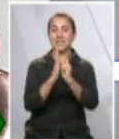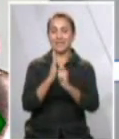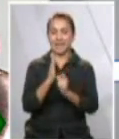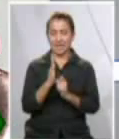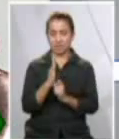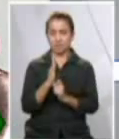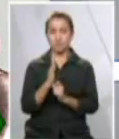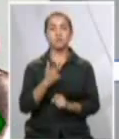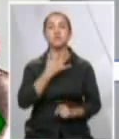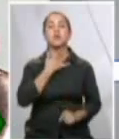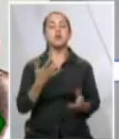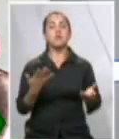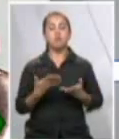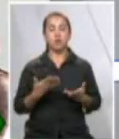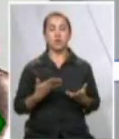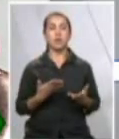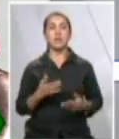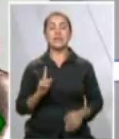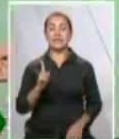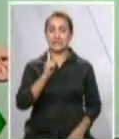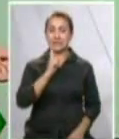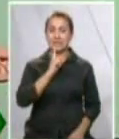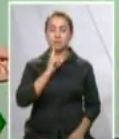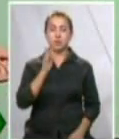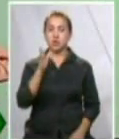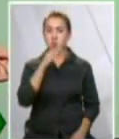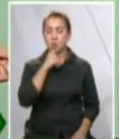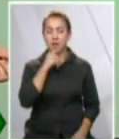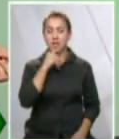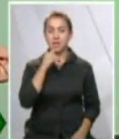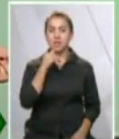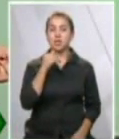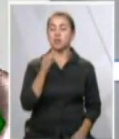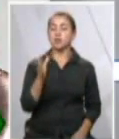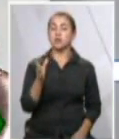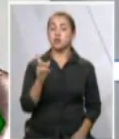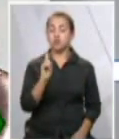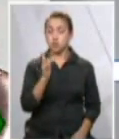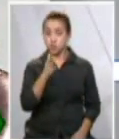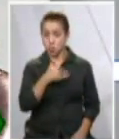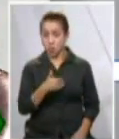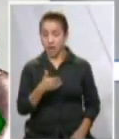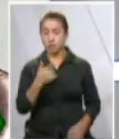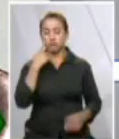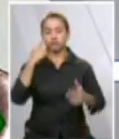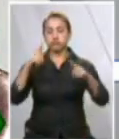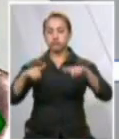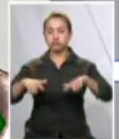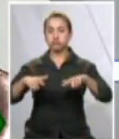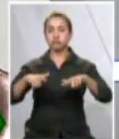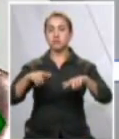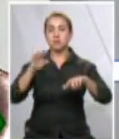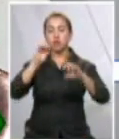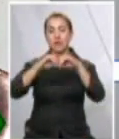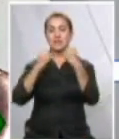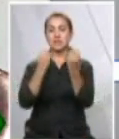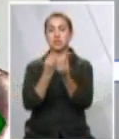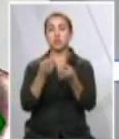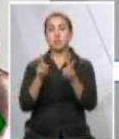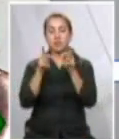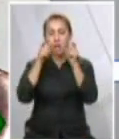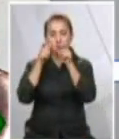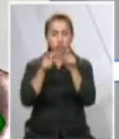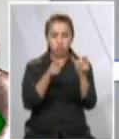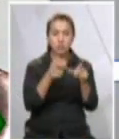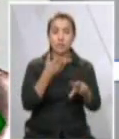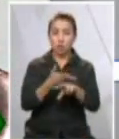¿Y por qué? Porque lo que no tenemos es órgano, exactamente, porque lo que no tenemos es un órgano que nos permita el control sobre lo